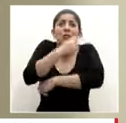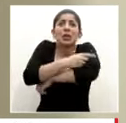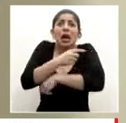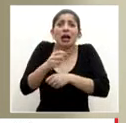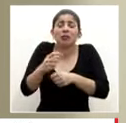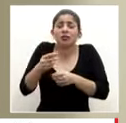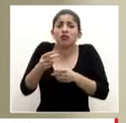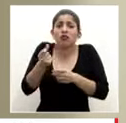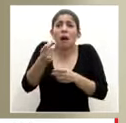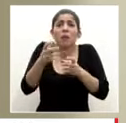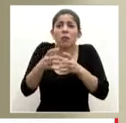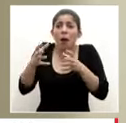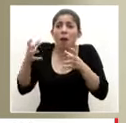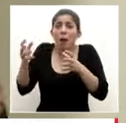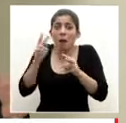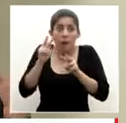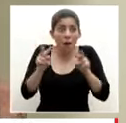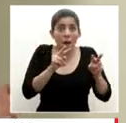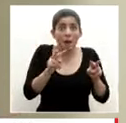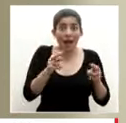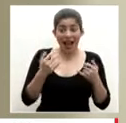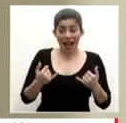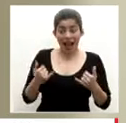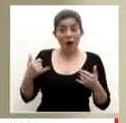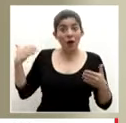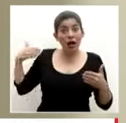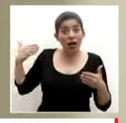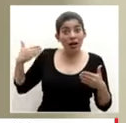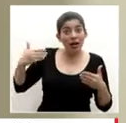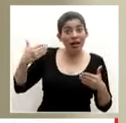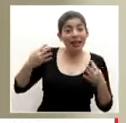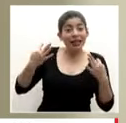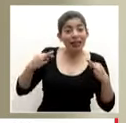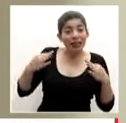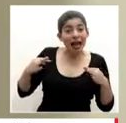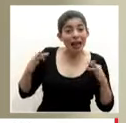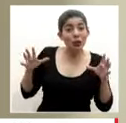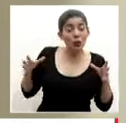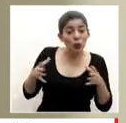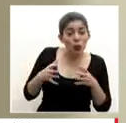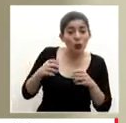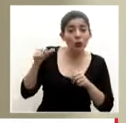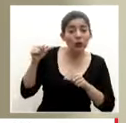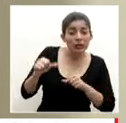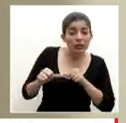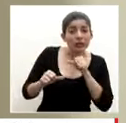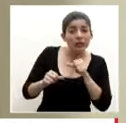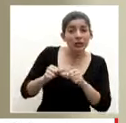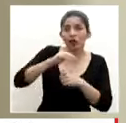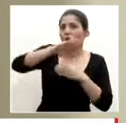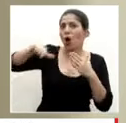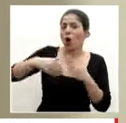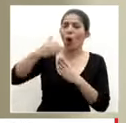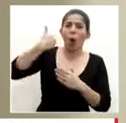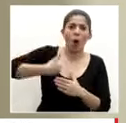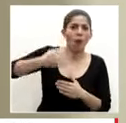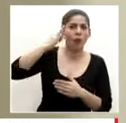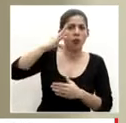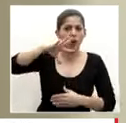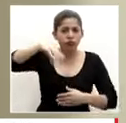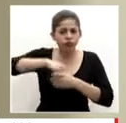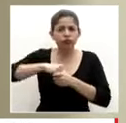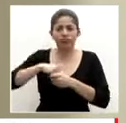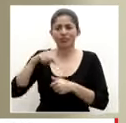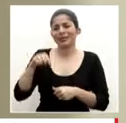días, todo esto que estamos tratando de, como les decía, de gestar todos en conjunto, porque esto es todos y todas. Aquí no hay